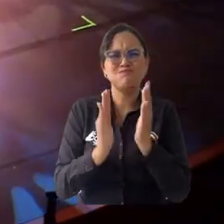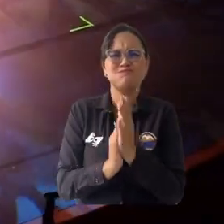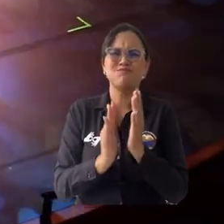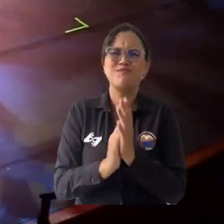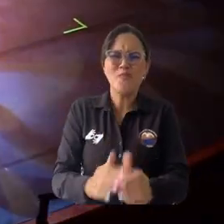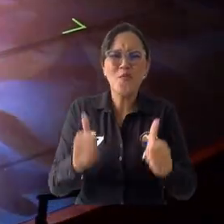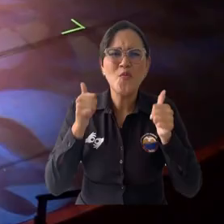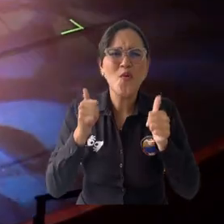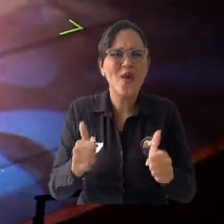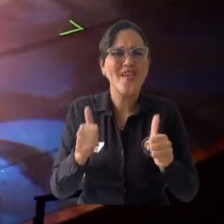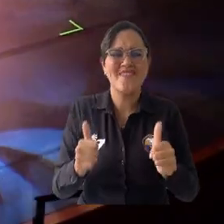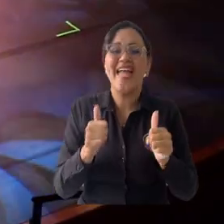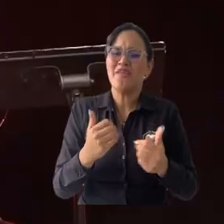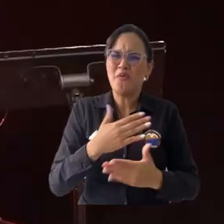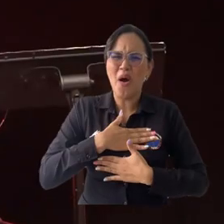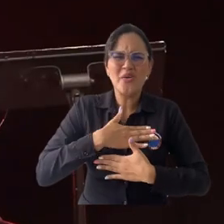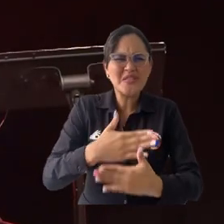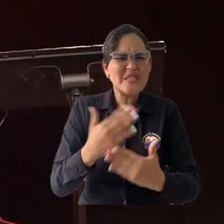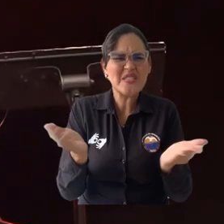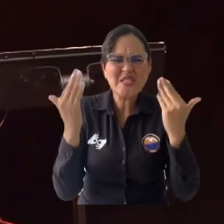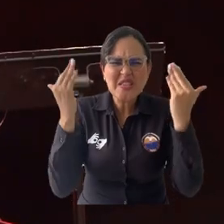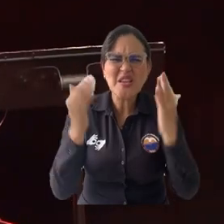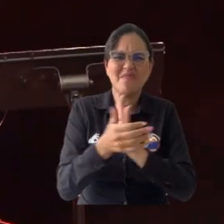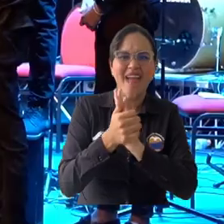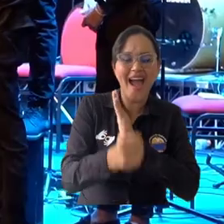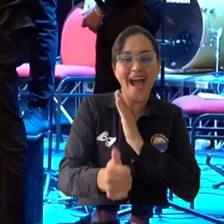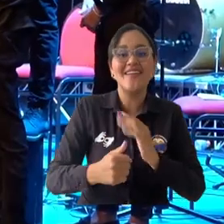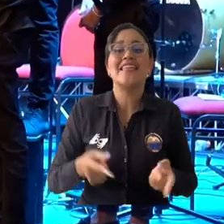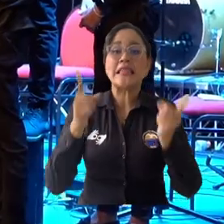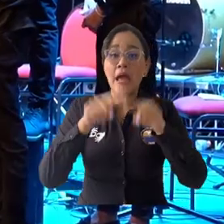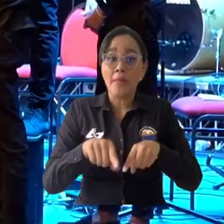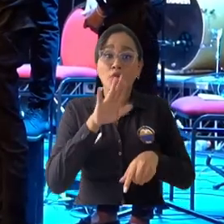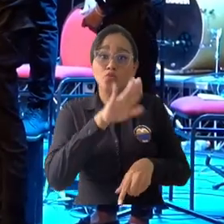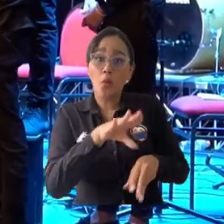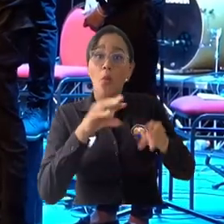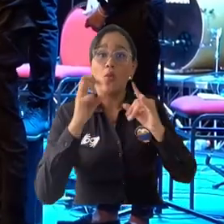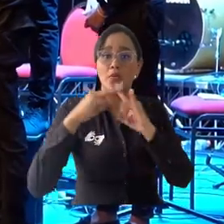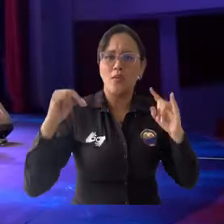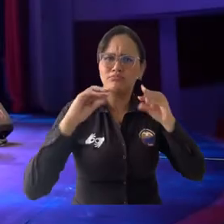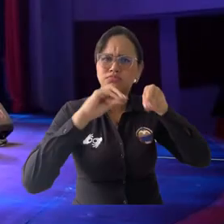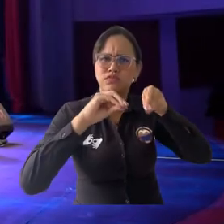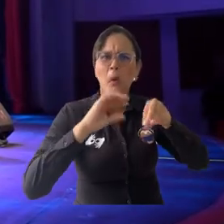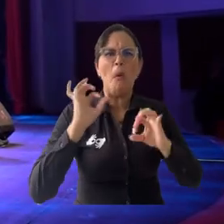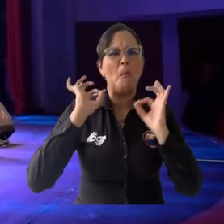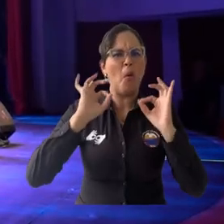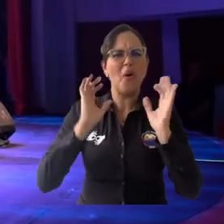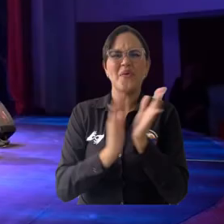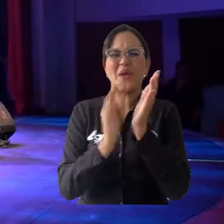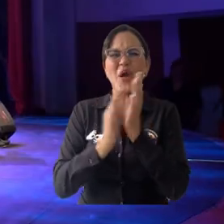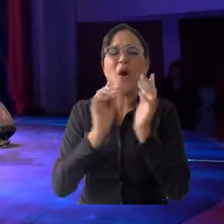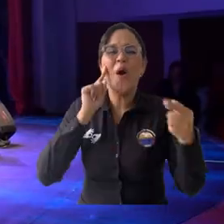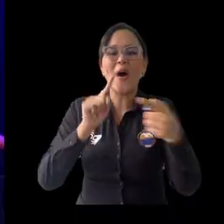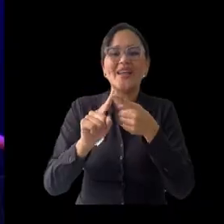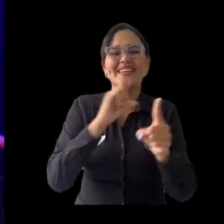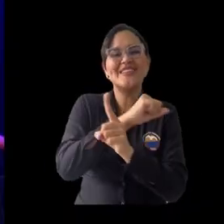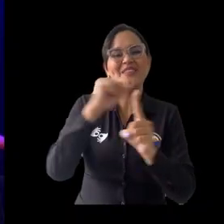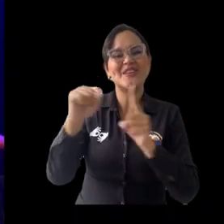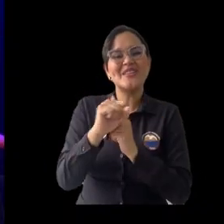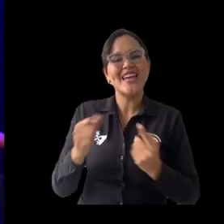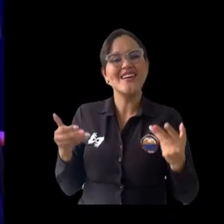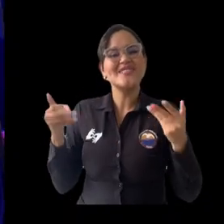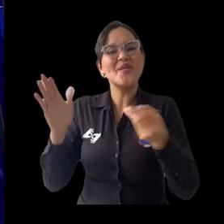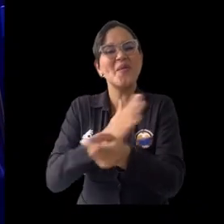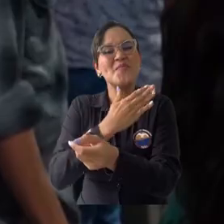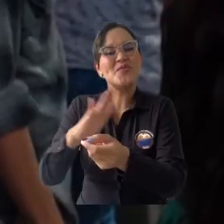las habilidades de los estudiantes, así como el nivel de formación que reciben en la Universidad del Magdalena para aportarle a la sociedad música